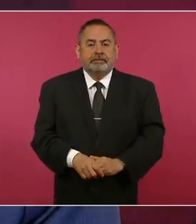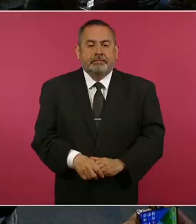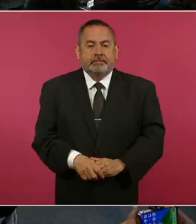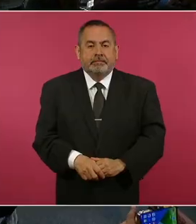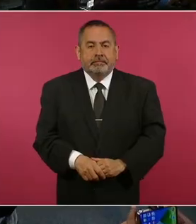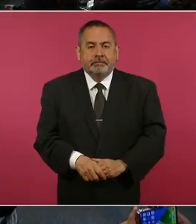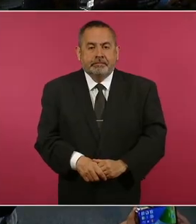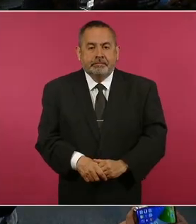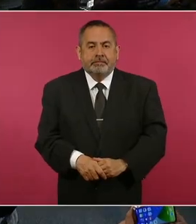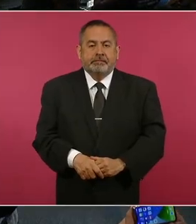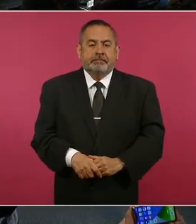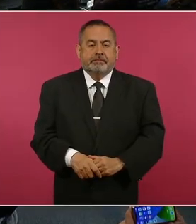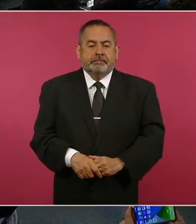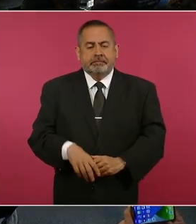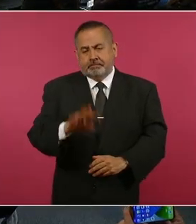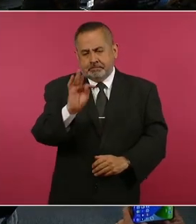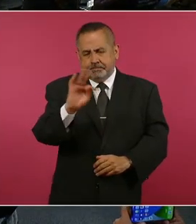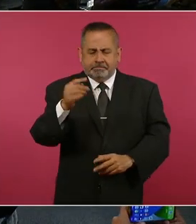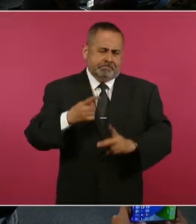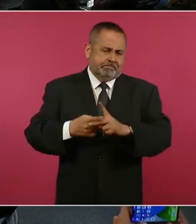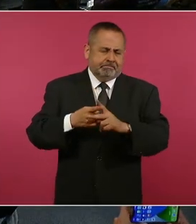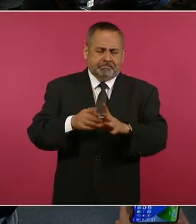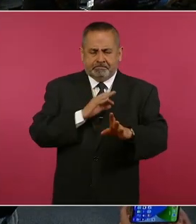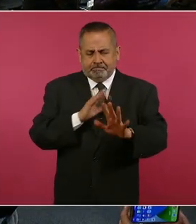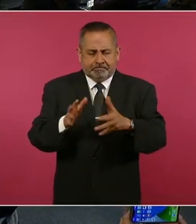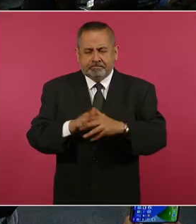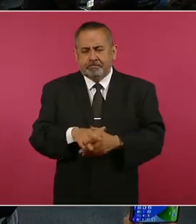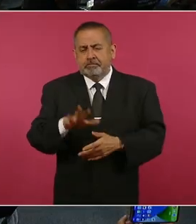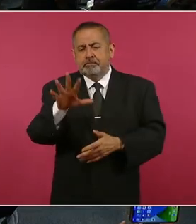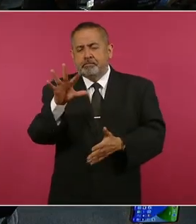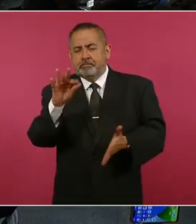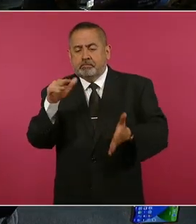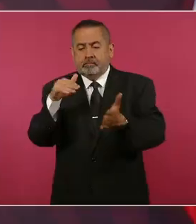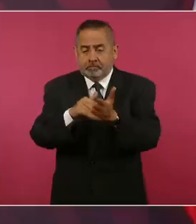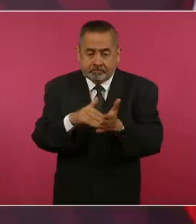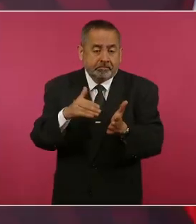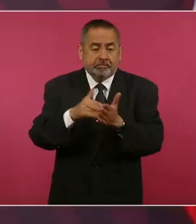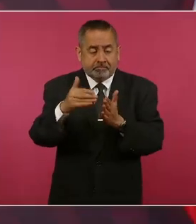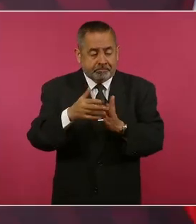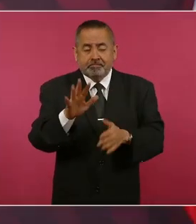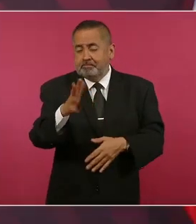Pues se hace un cálculo de hasta 40 mil millones.